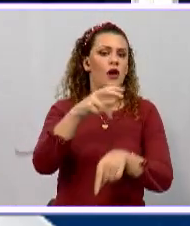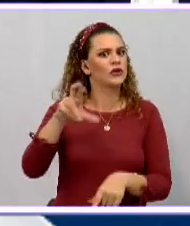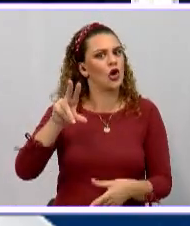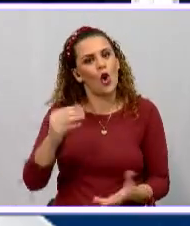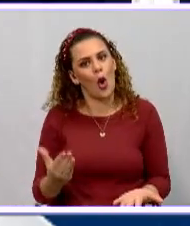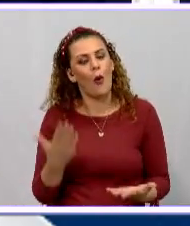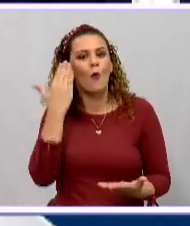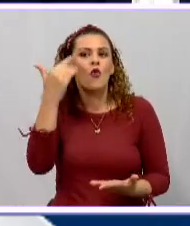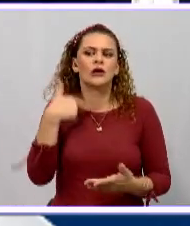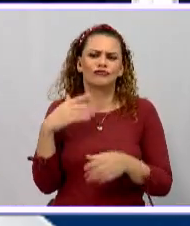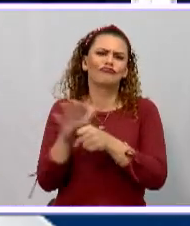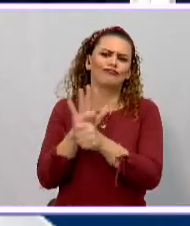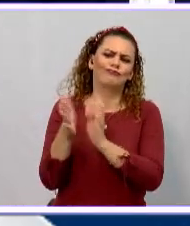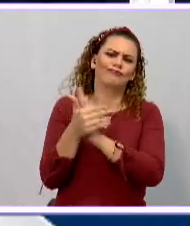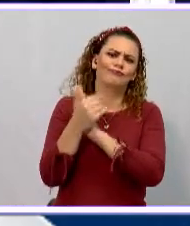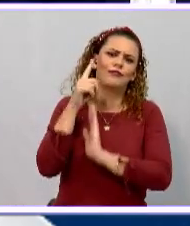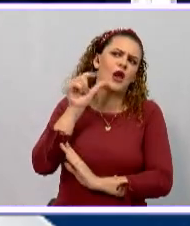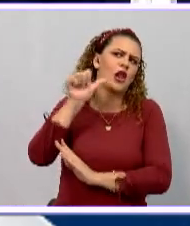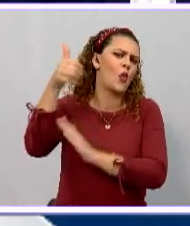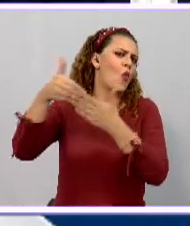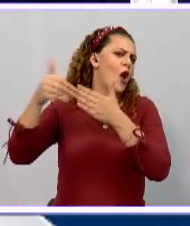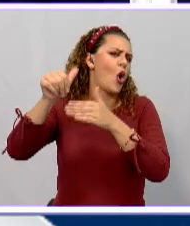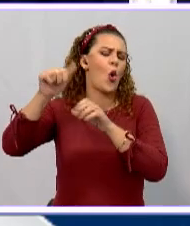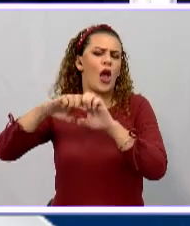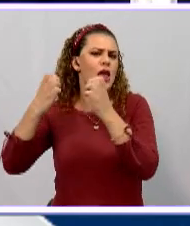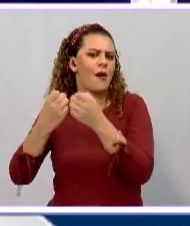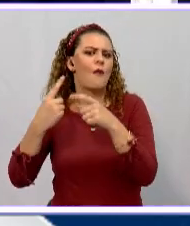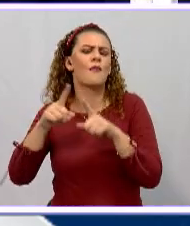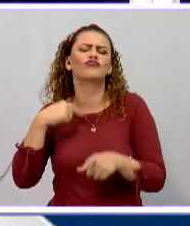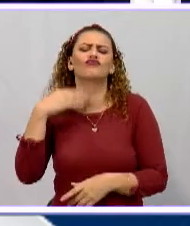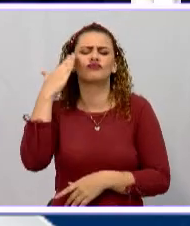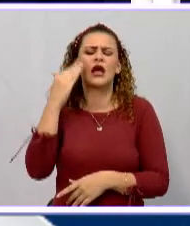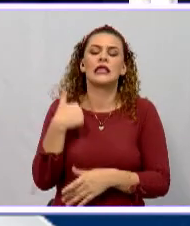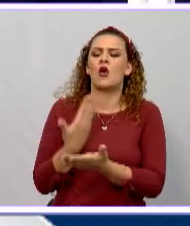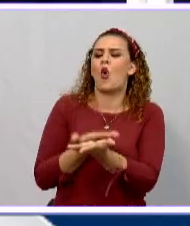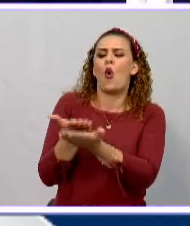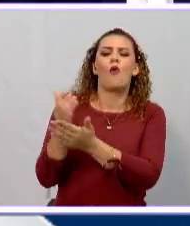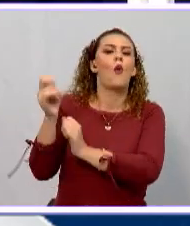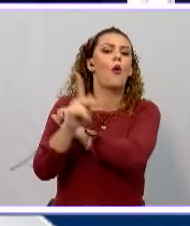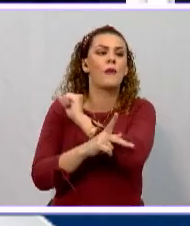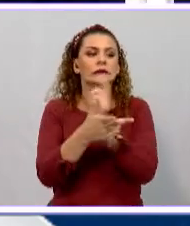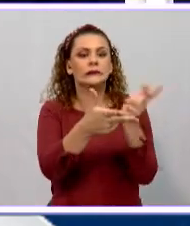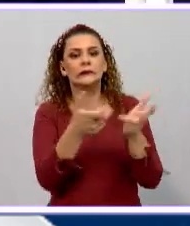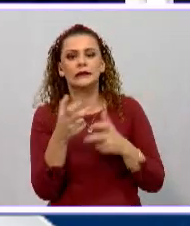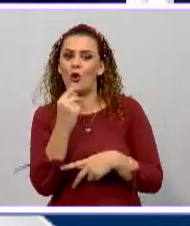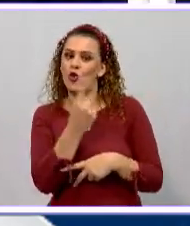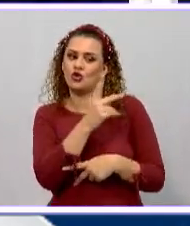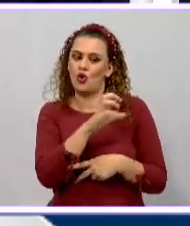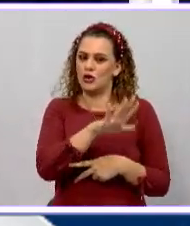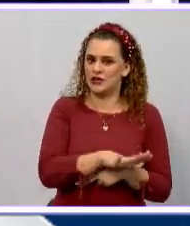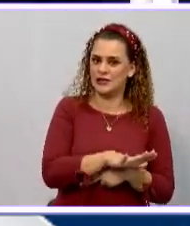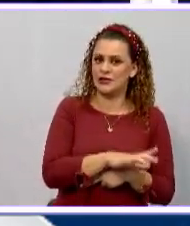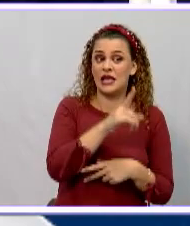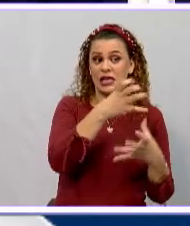Rica porque tienen suficiente talento para estar en cualquier liga y estoy seguro que tiene ofertas de otros países y No necesariamente de Costa Rica